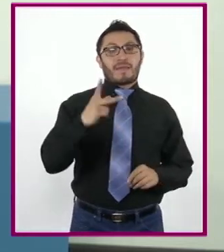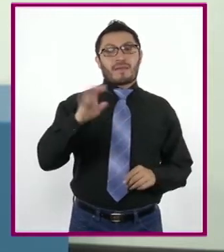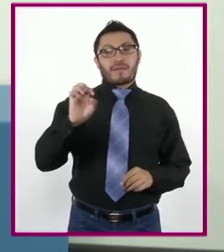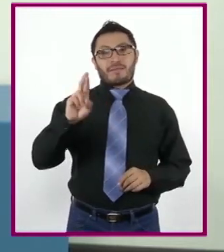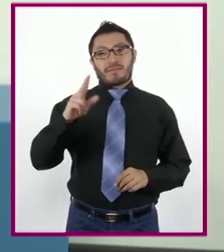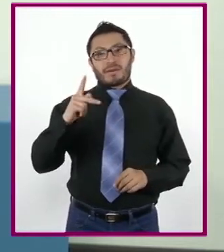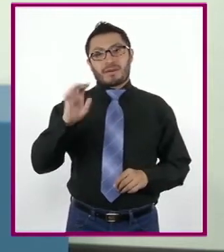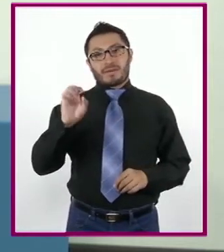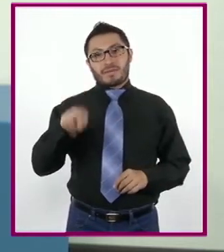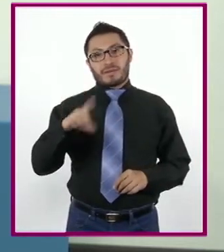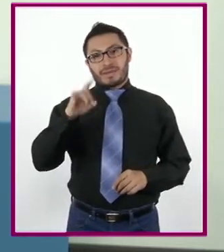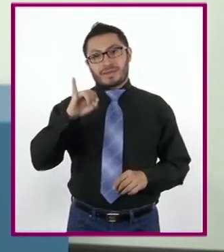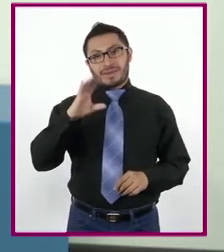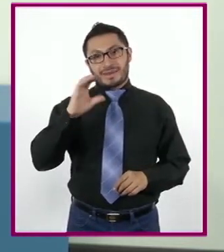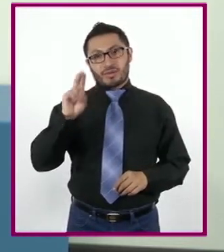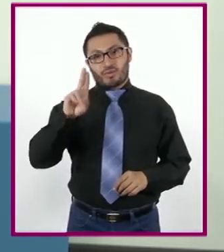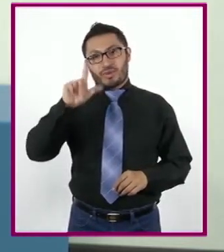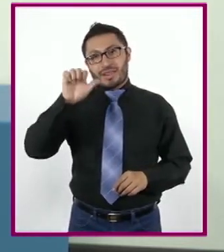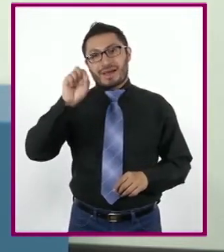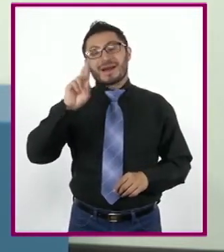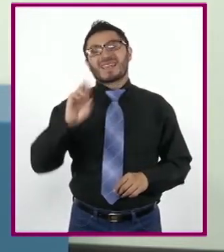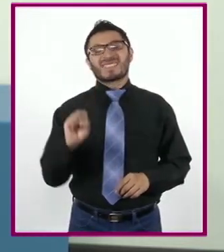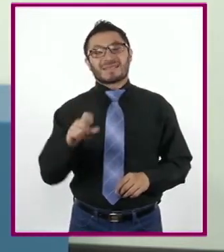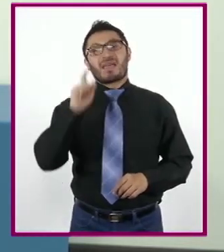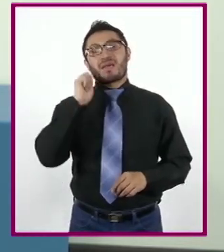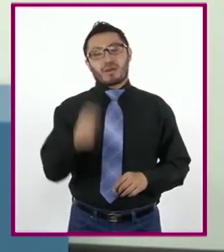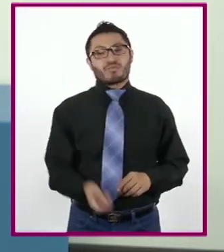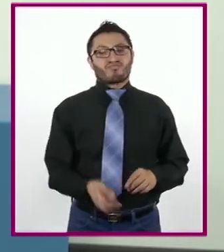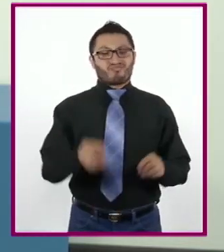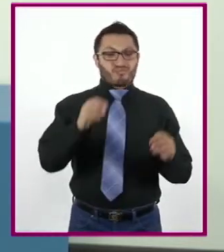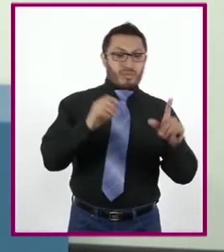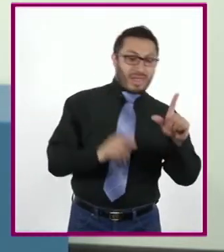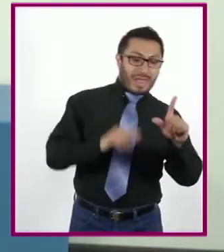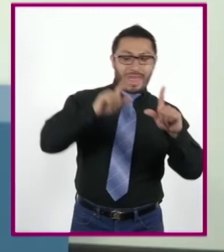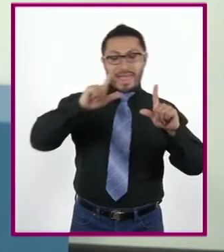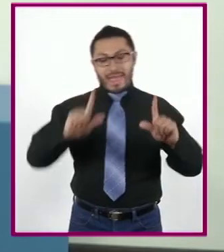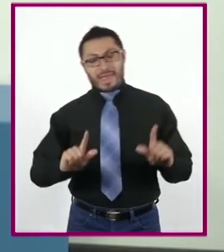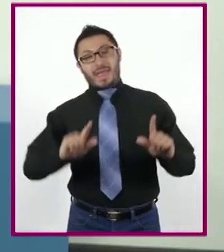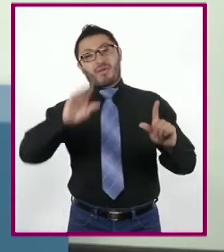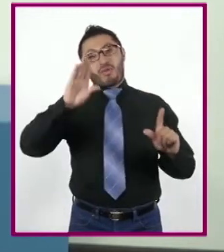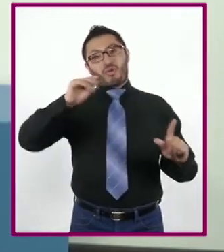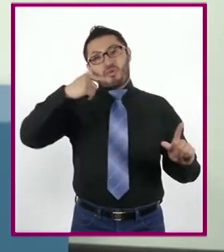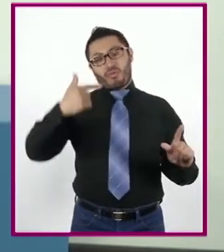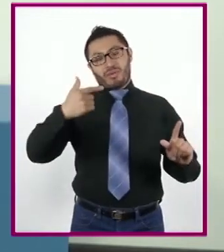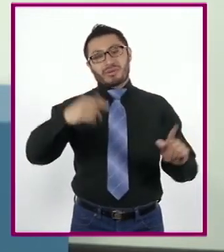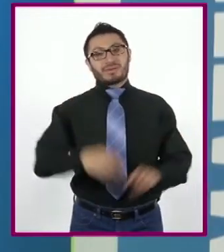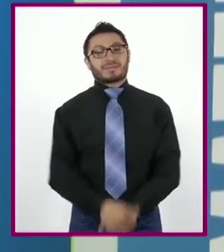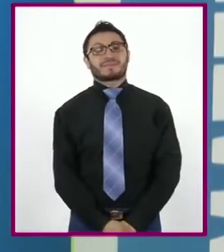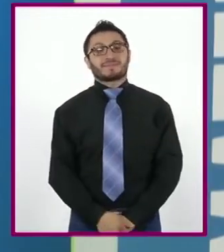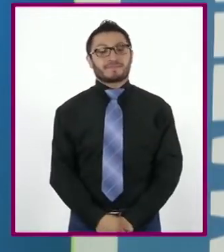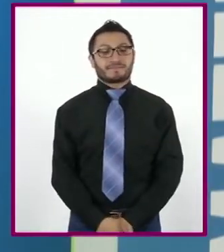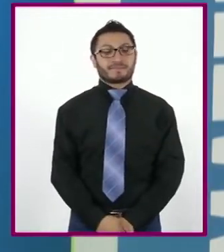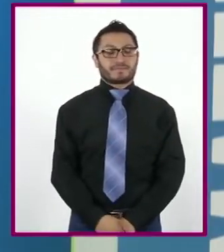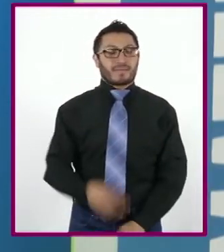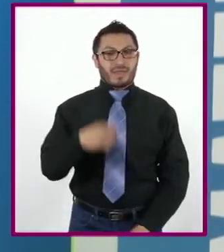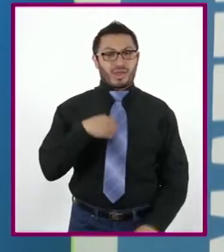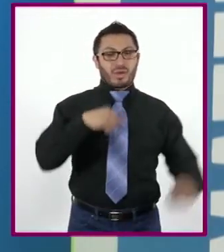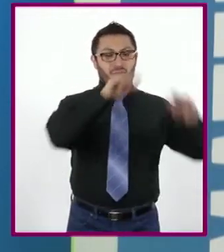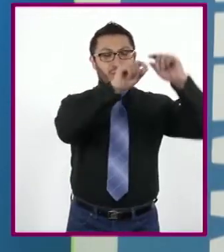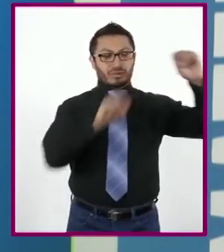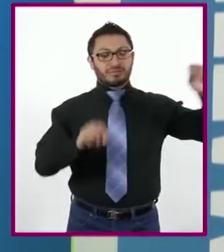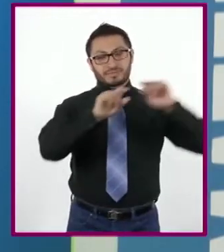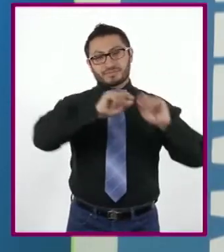perpendiculares? Es decir, forman ángulos de 90 grados. He trazado las